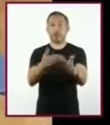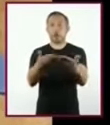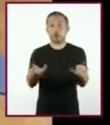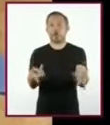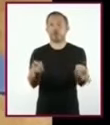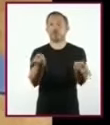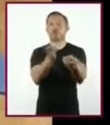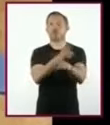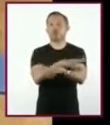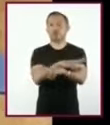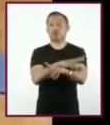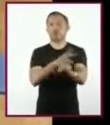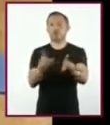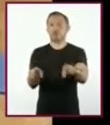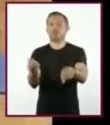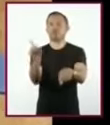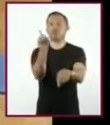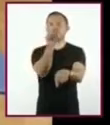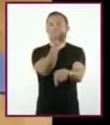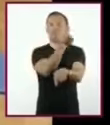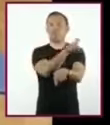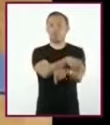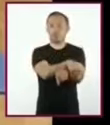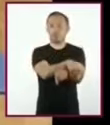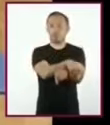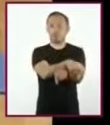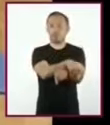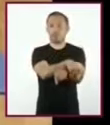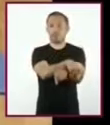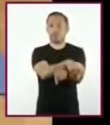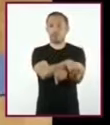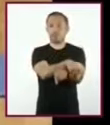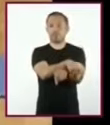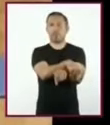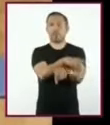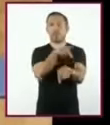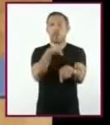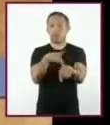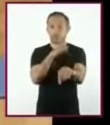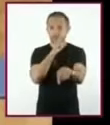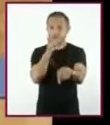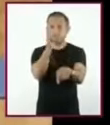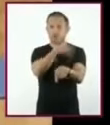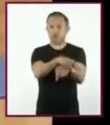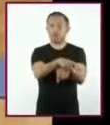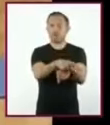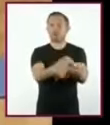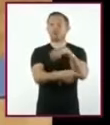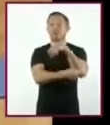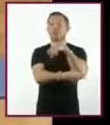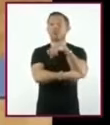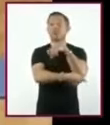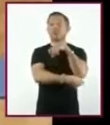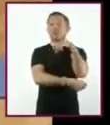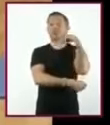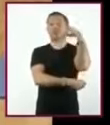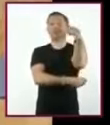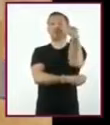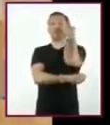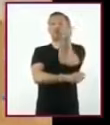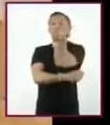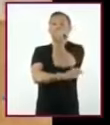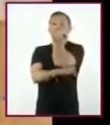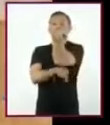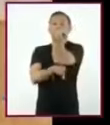derecha flexionada, el pie va por fuera. Y otra vez, ahora es codo izquierdo el que va por